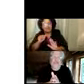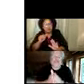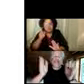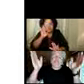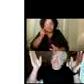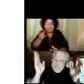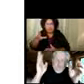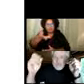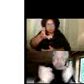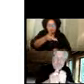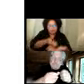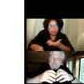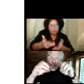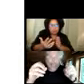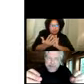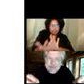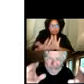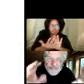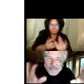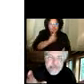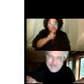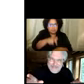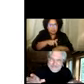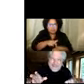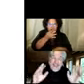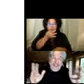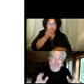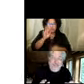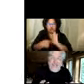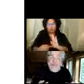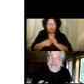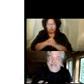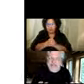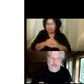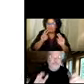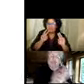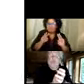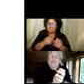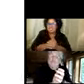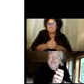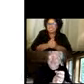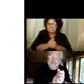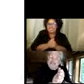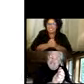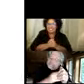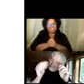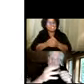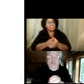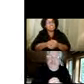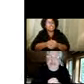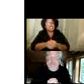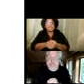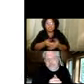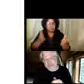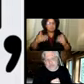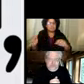Y eso vamos a ver el día de hoy, esa interacción. Y vamos a ver, vamos a verlo al vivo aquí en un par de minutos. Así que estoy